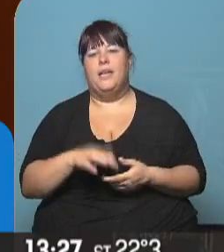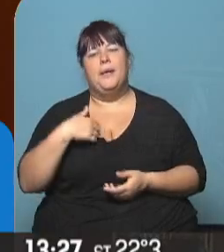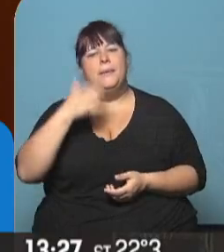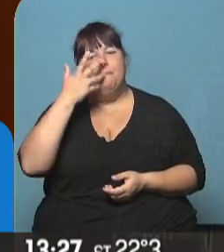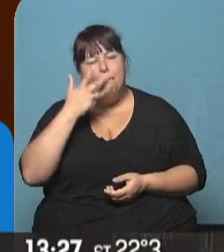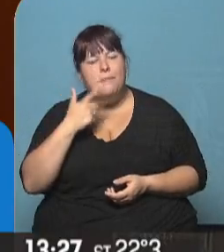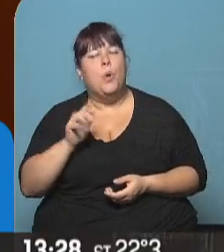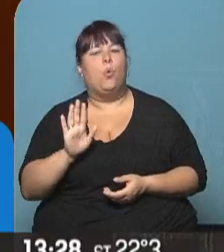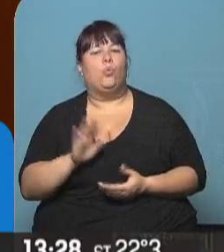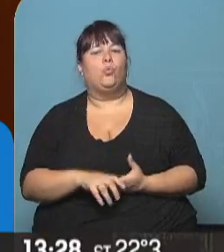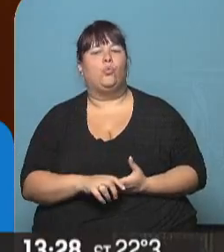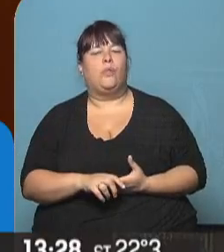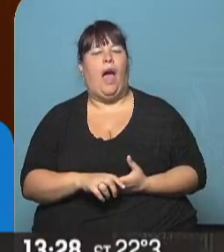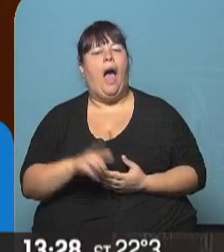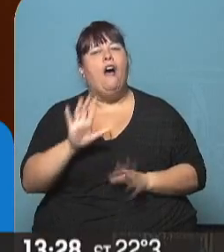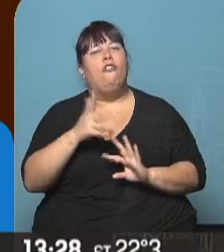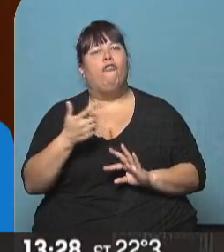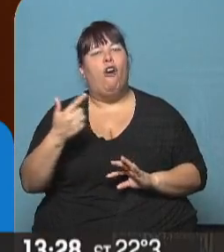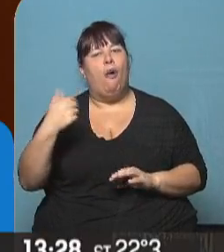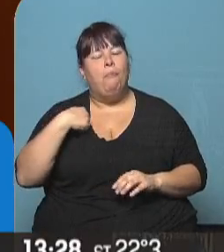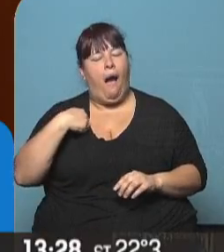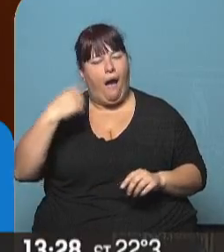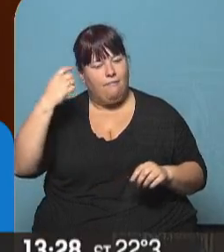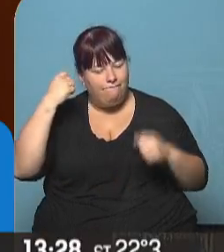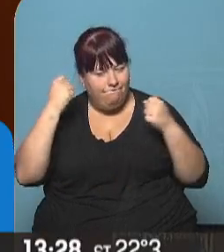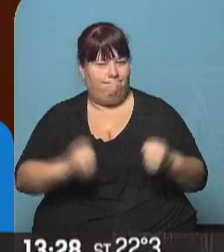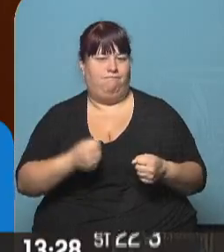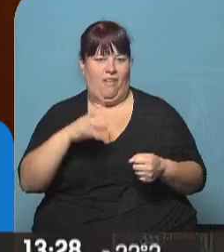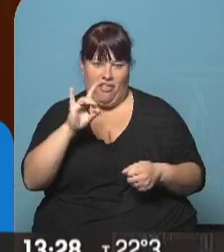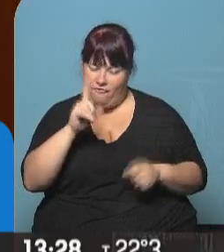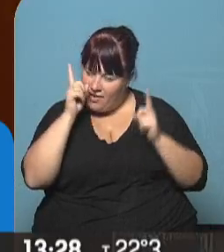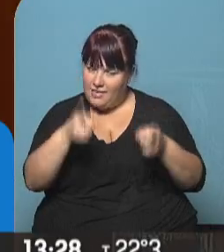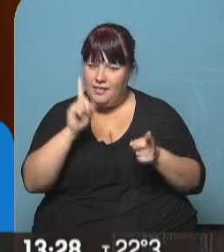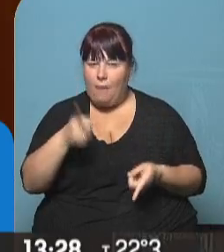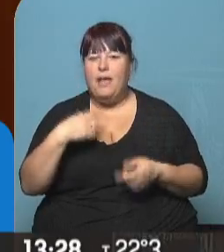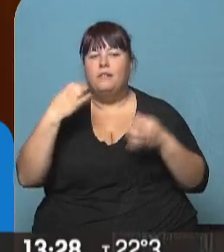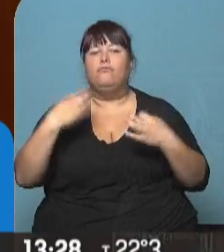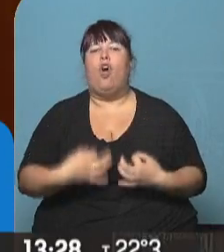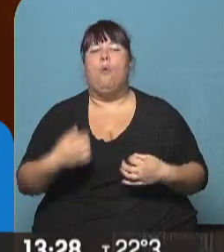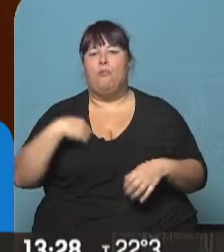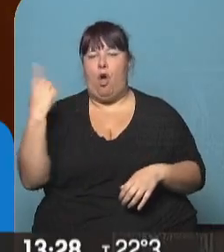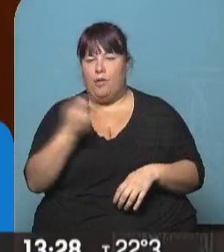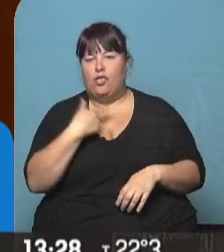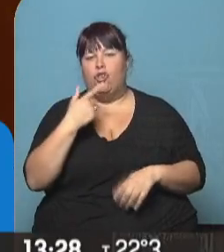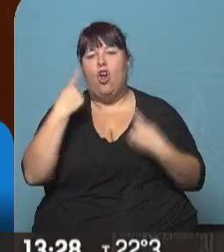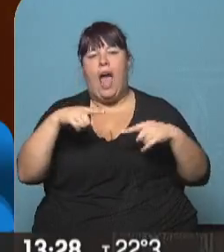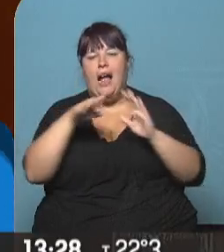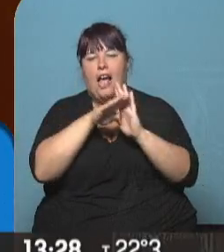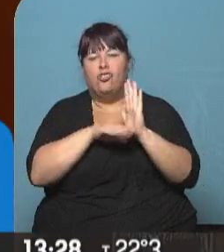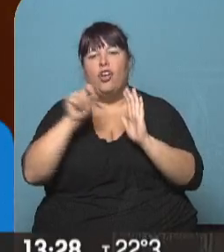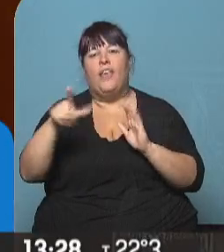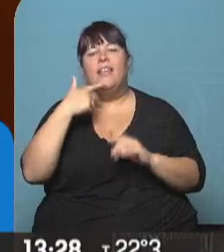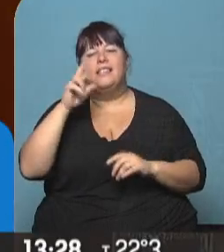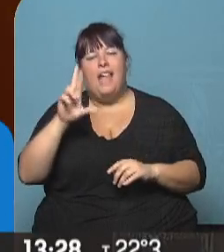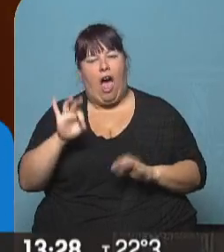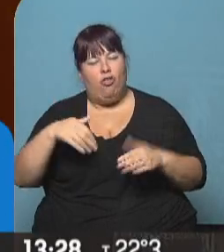gusta el reto y más que el reto me gusta el gran compromiso que siento con el repertorio de Sandro.